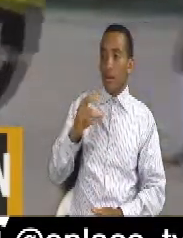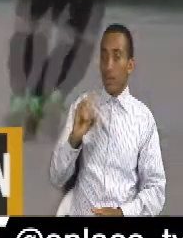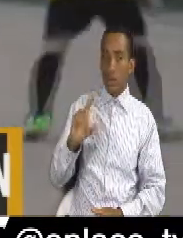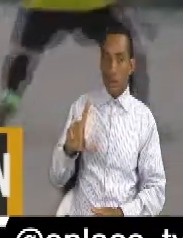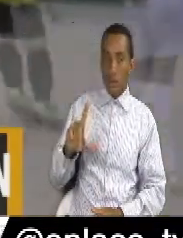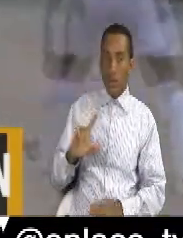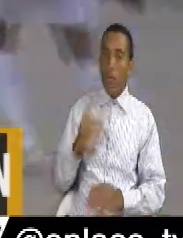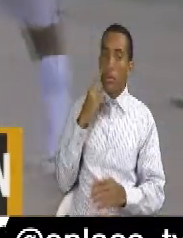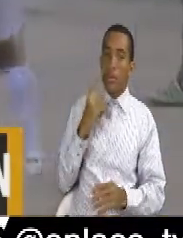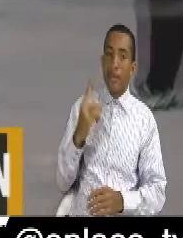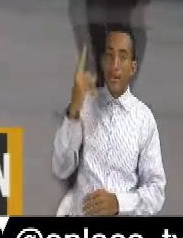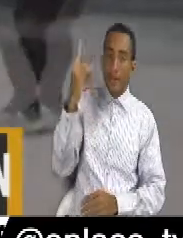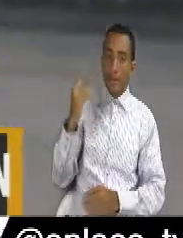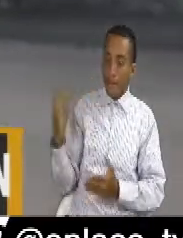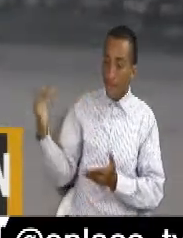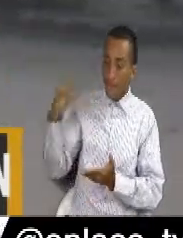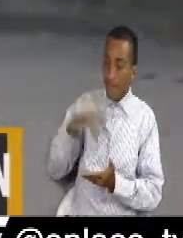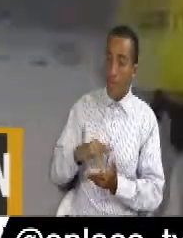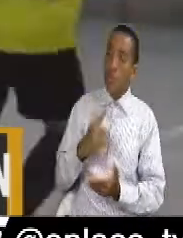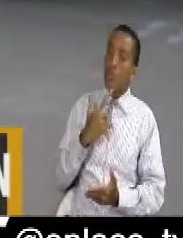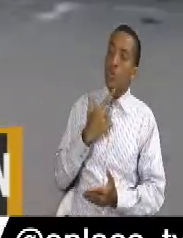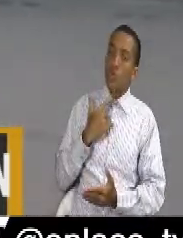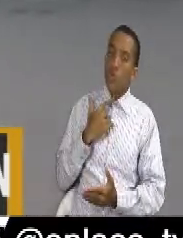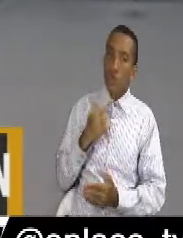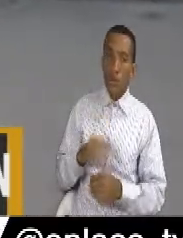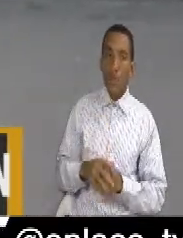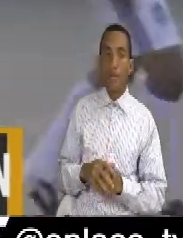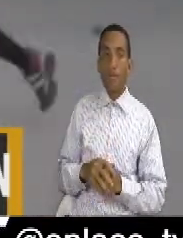Ciudadela y me ha gustado porque